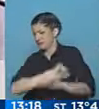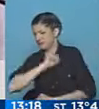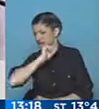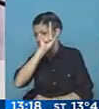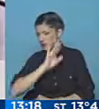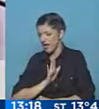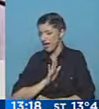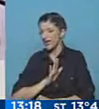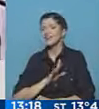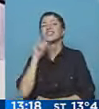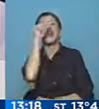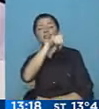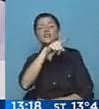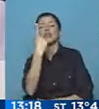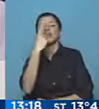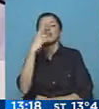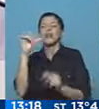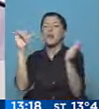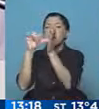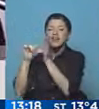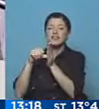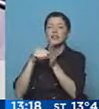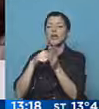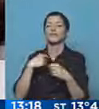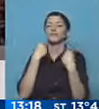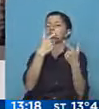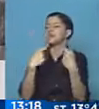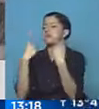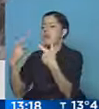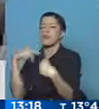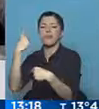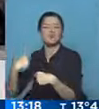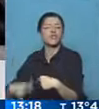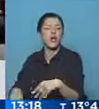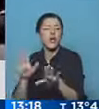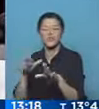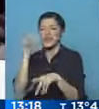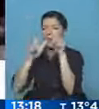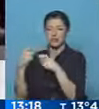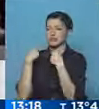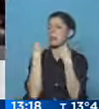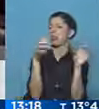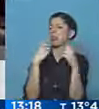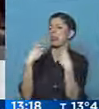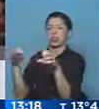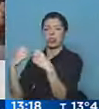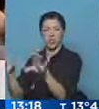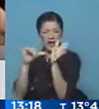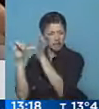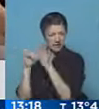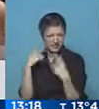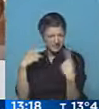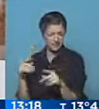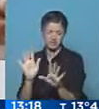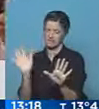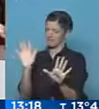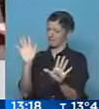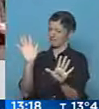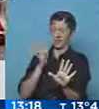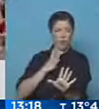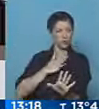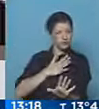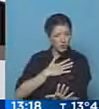los inmigrantes de un país a otro como si fueran bultos. Nosotros,